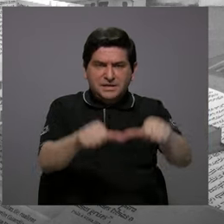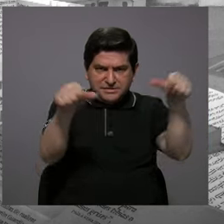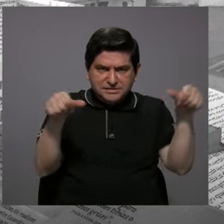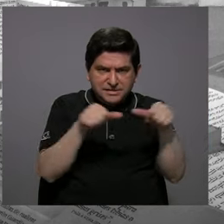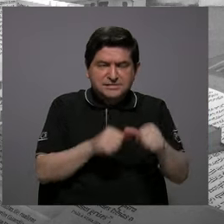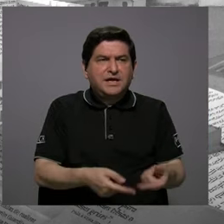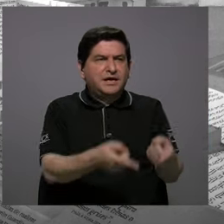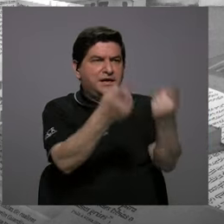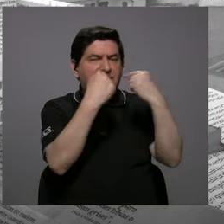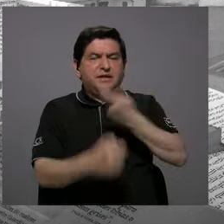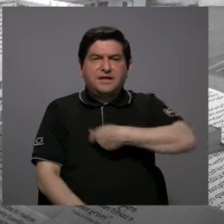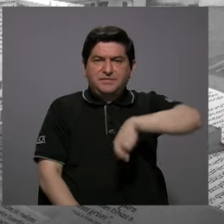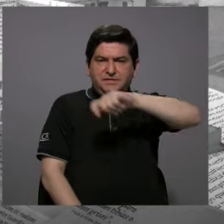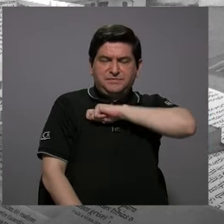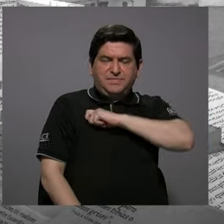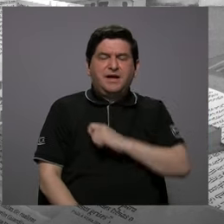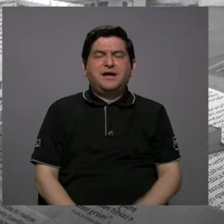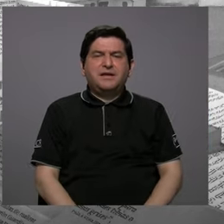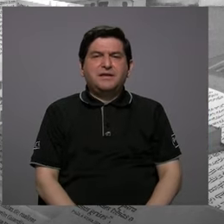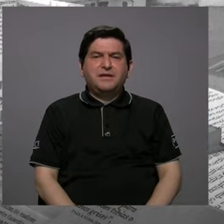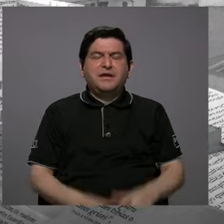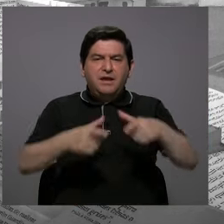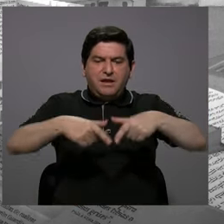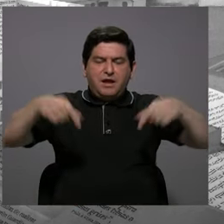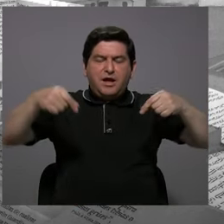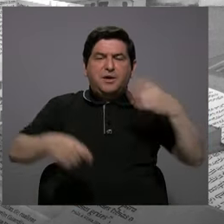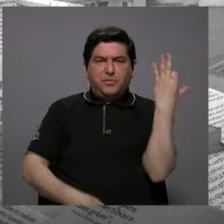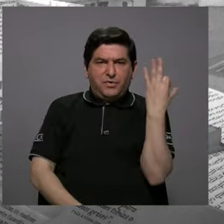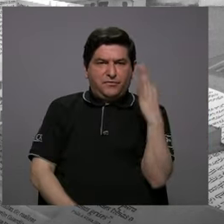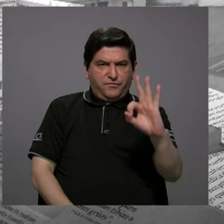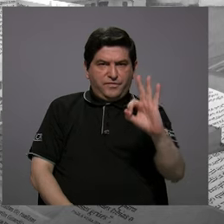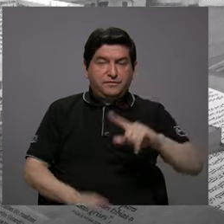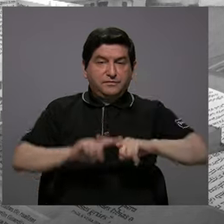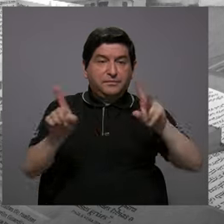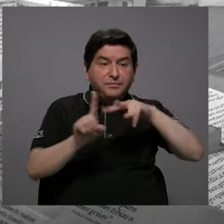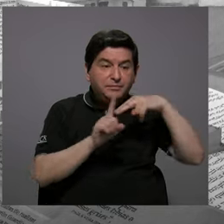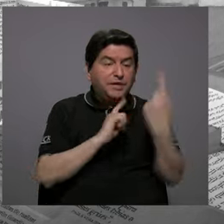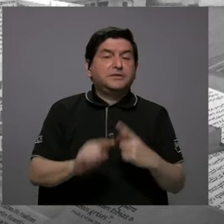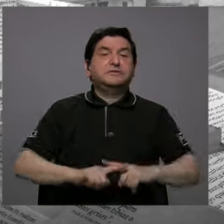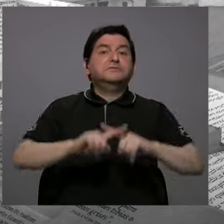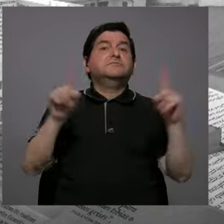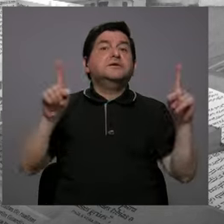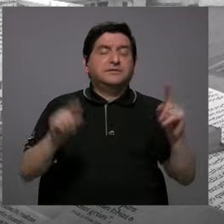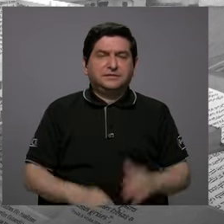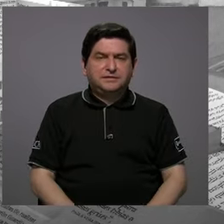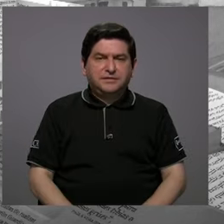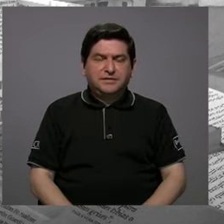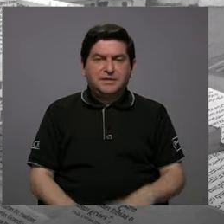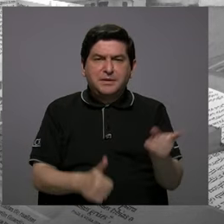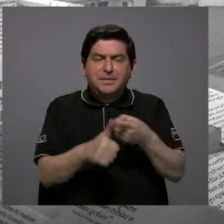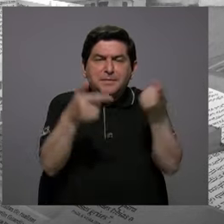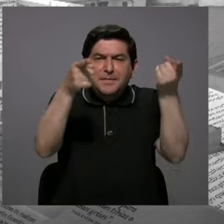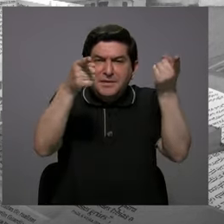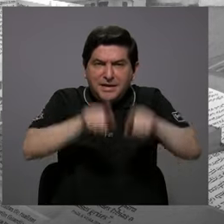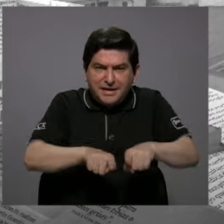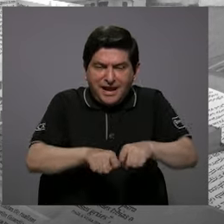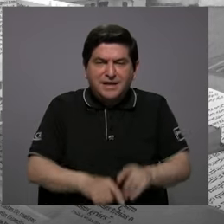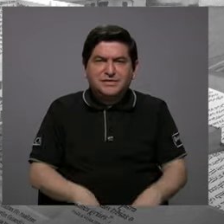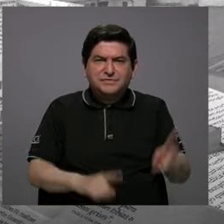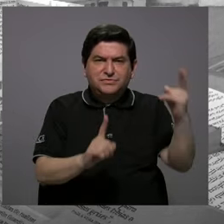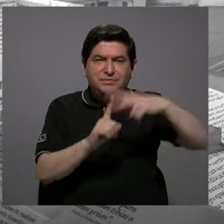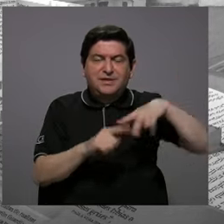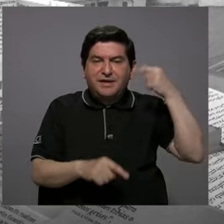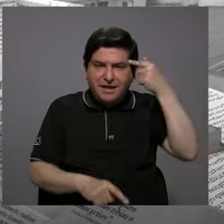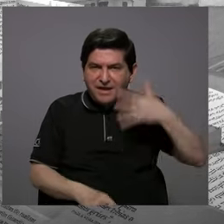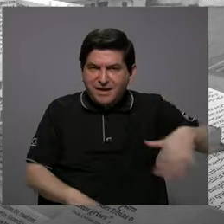traían de España Japón y Francia eh pero con un enfoque diferente que era la primer caso que se implementaba en el